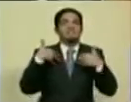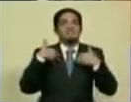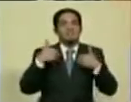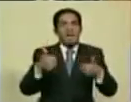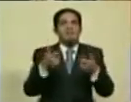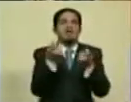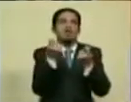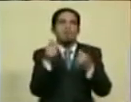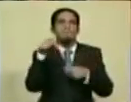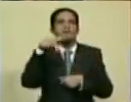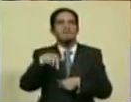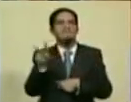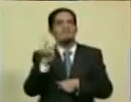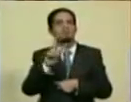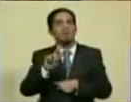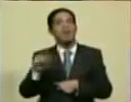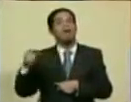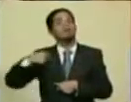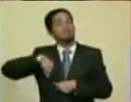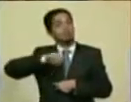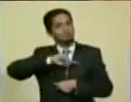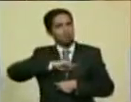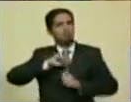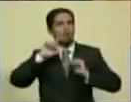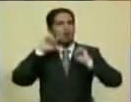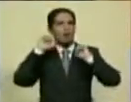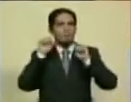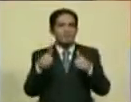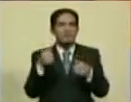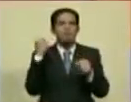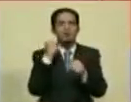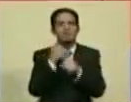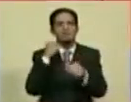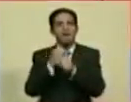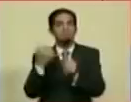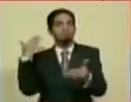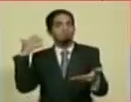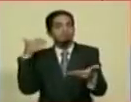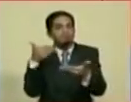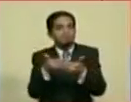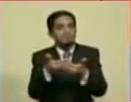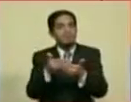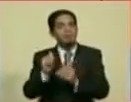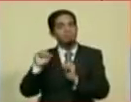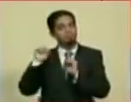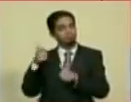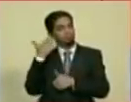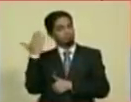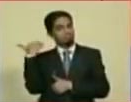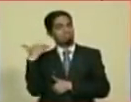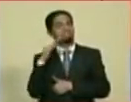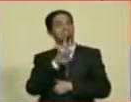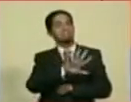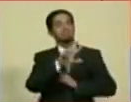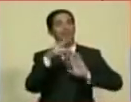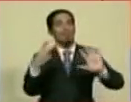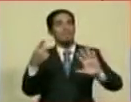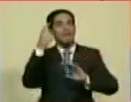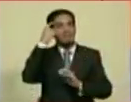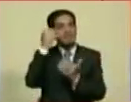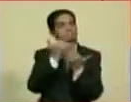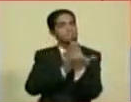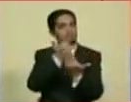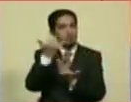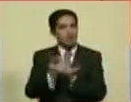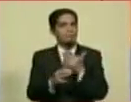que hemos logrado en estos 57 días de programa económico. Hemos